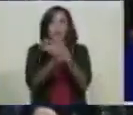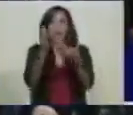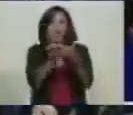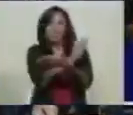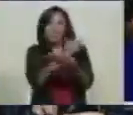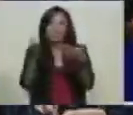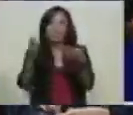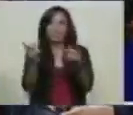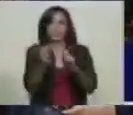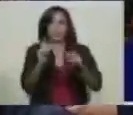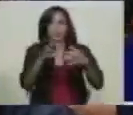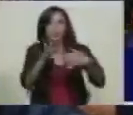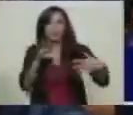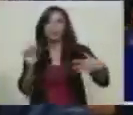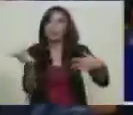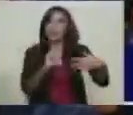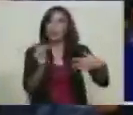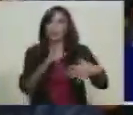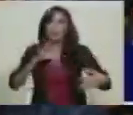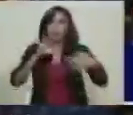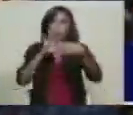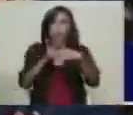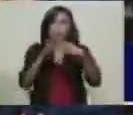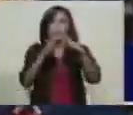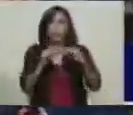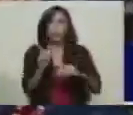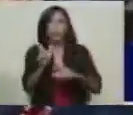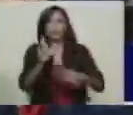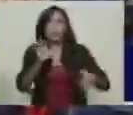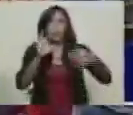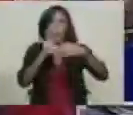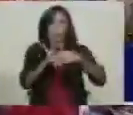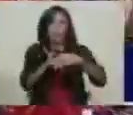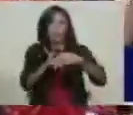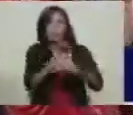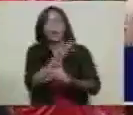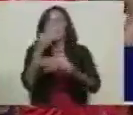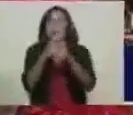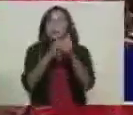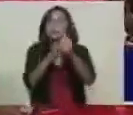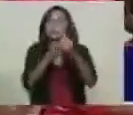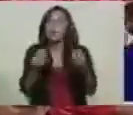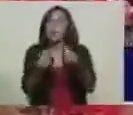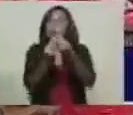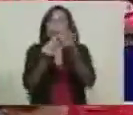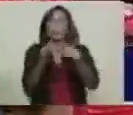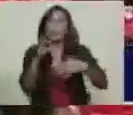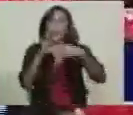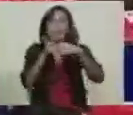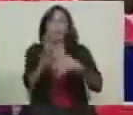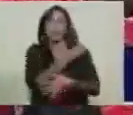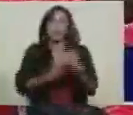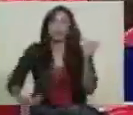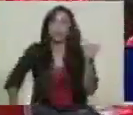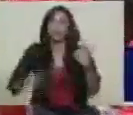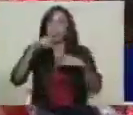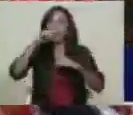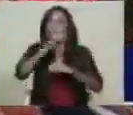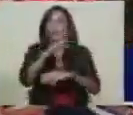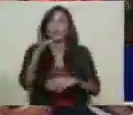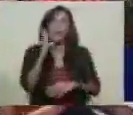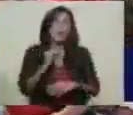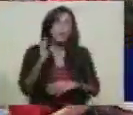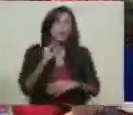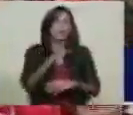un todo. El Partido Socialista Unido de Venezuela, con usted en la conducción. Experiencia y juventud es la fuerza del